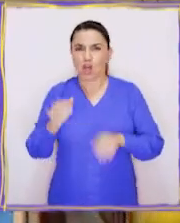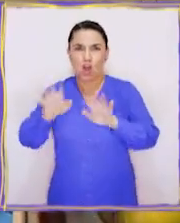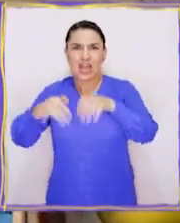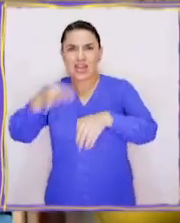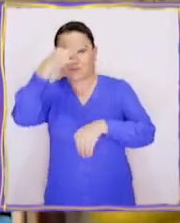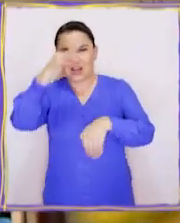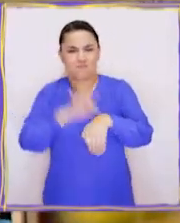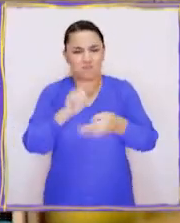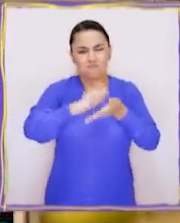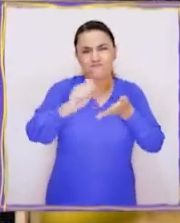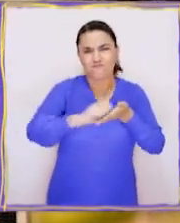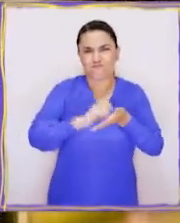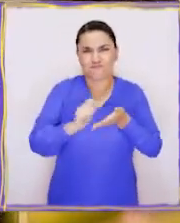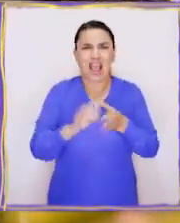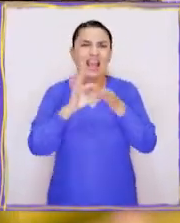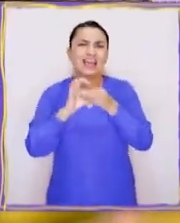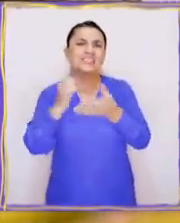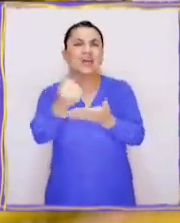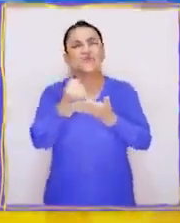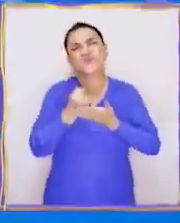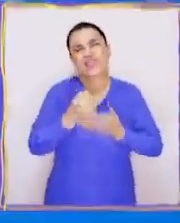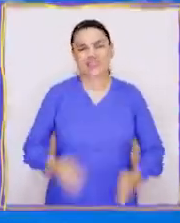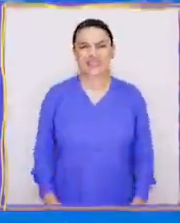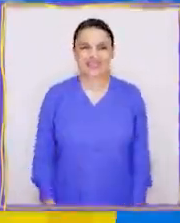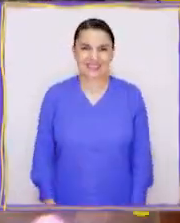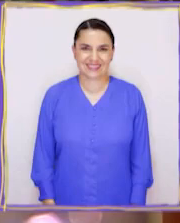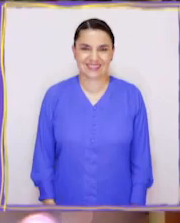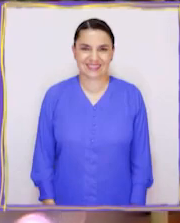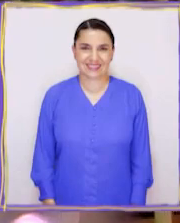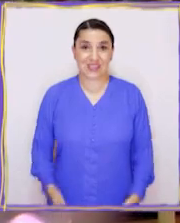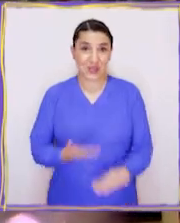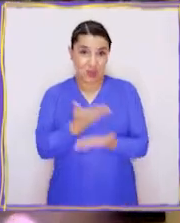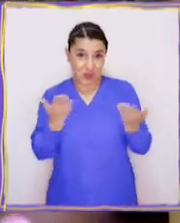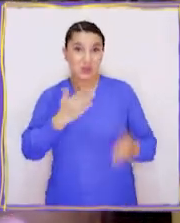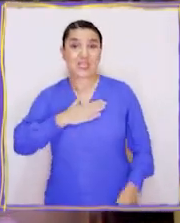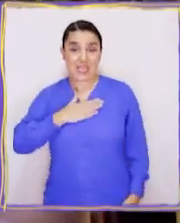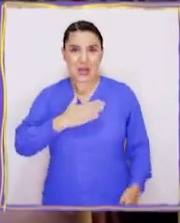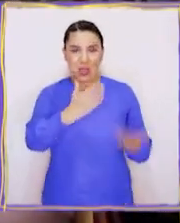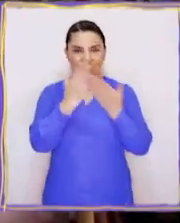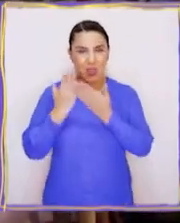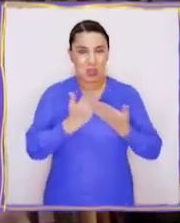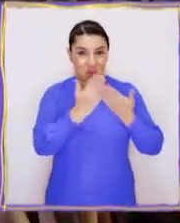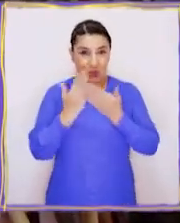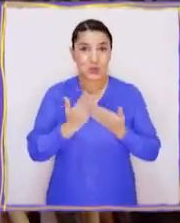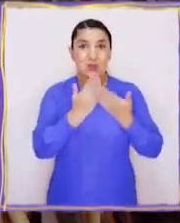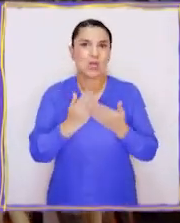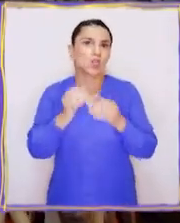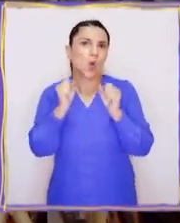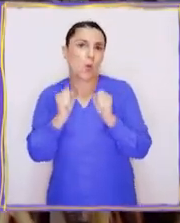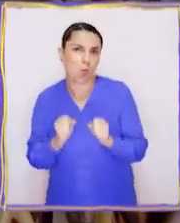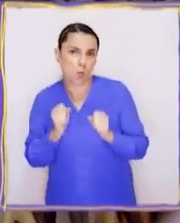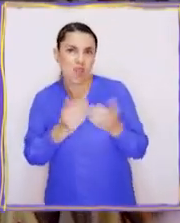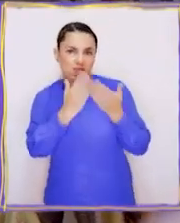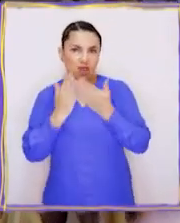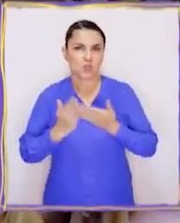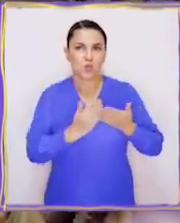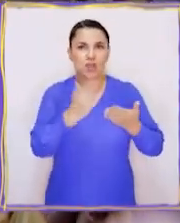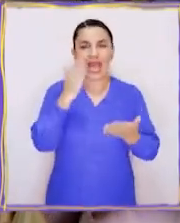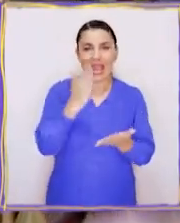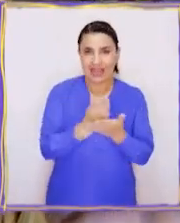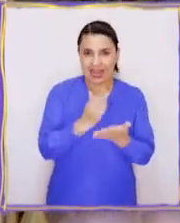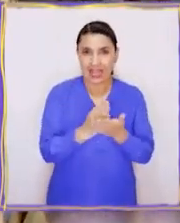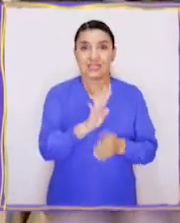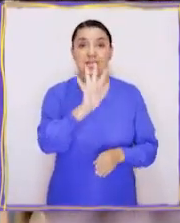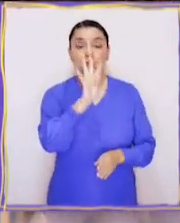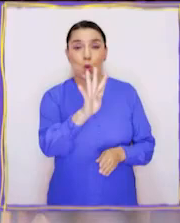para esta semana. Muchas gracias por su ayuda. Si quieres seguir profundizando, puedes hacerlo en la experiencia número 4